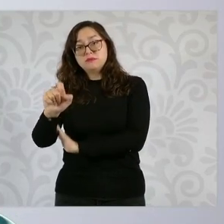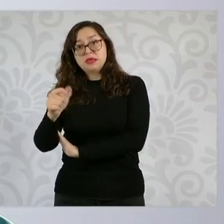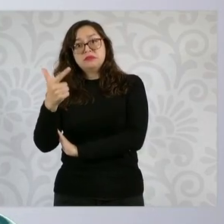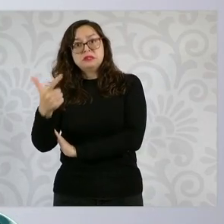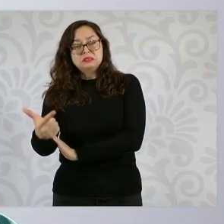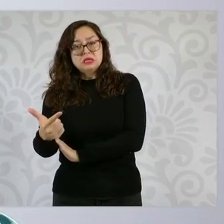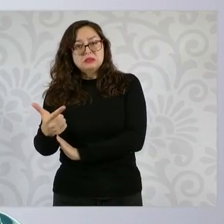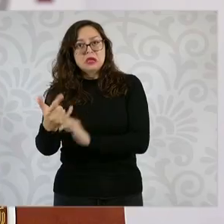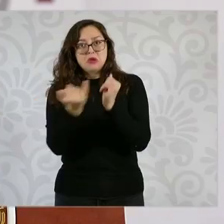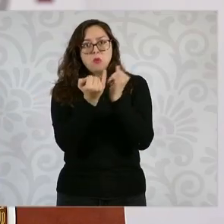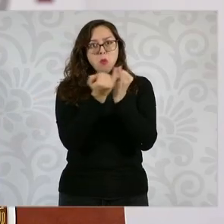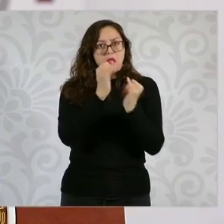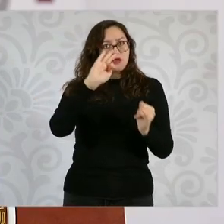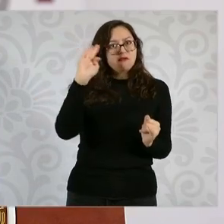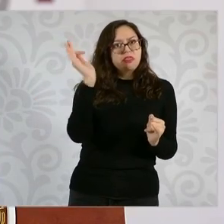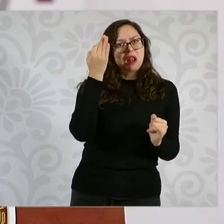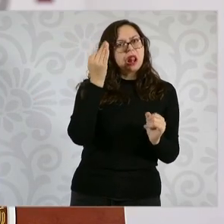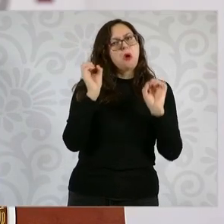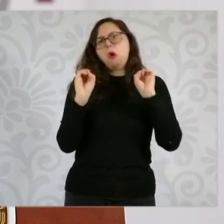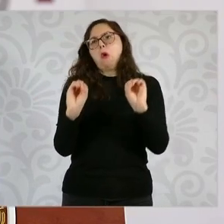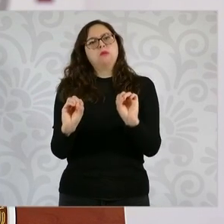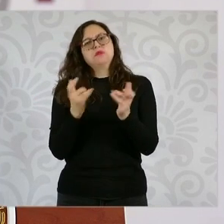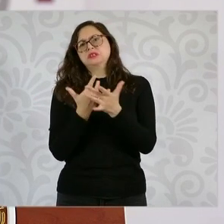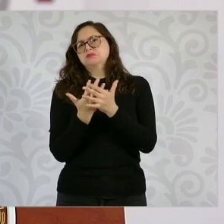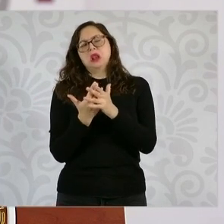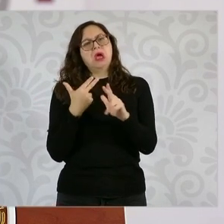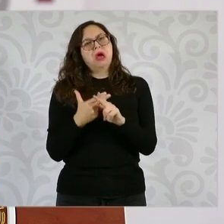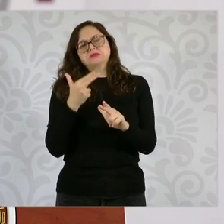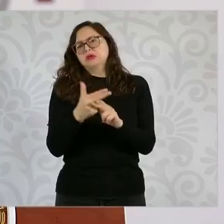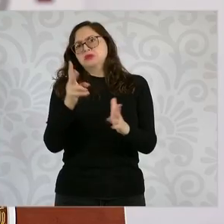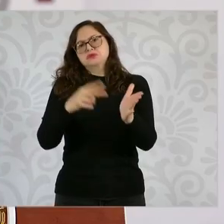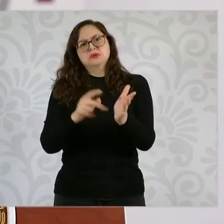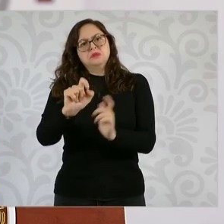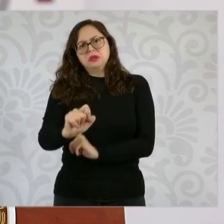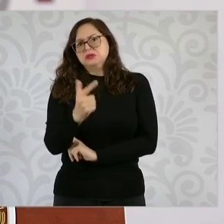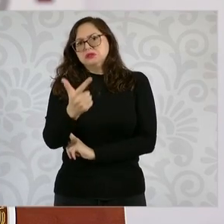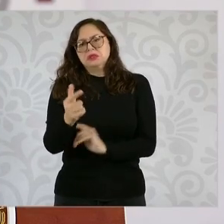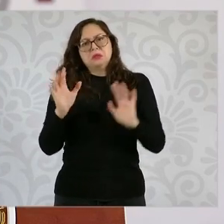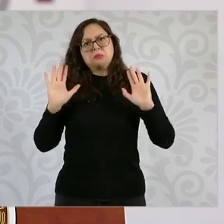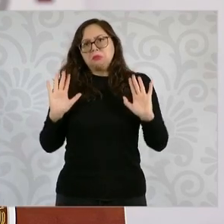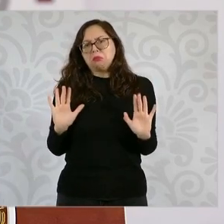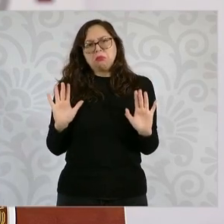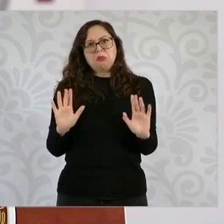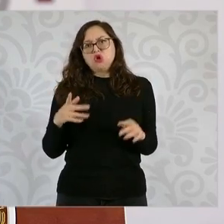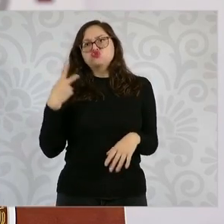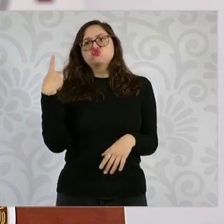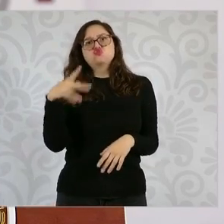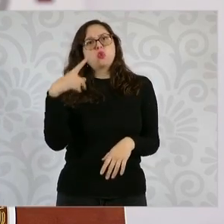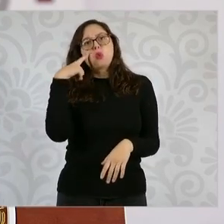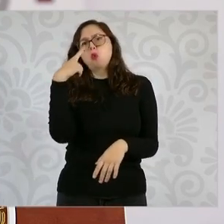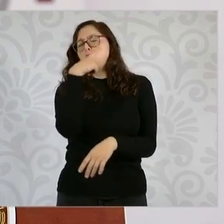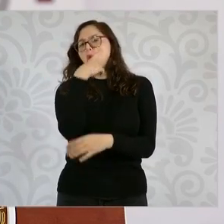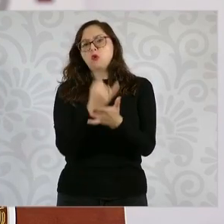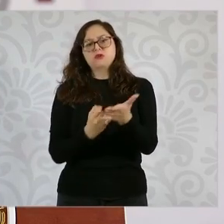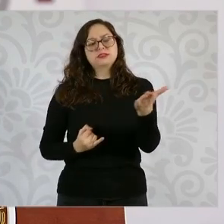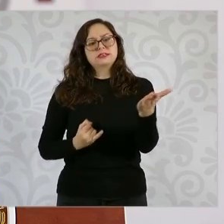lo llevan al 27. Esa es una atribución de las constituciones, de los estados, de